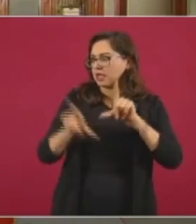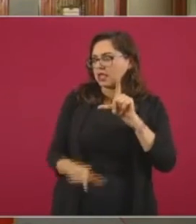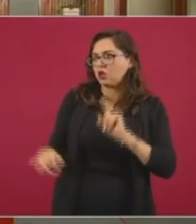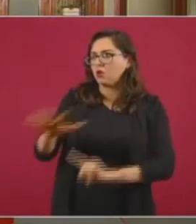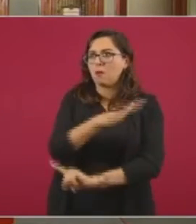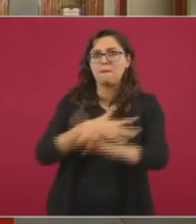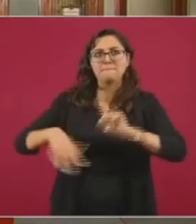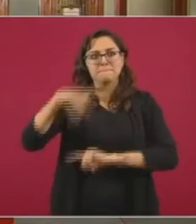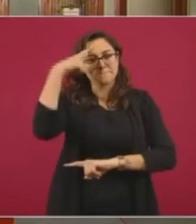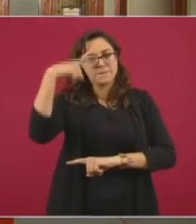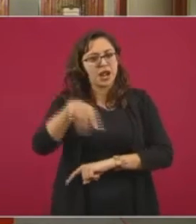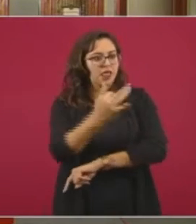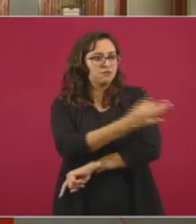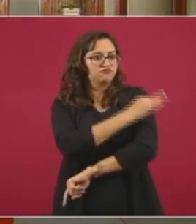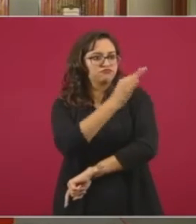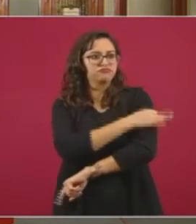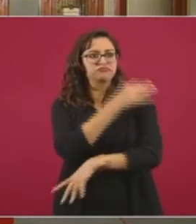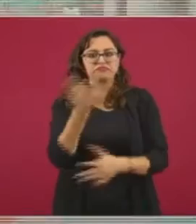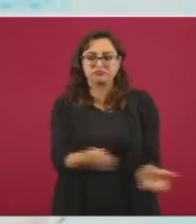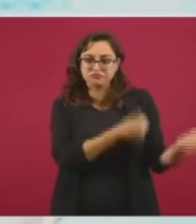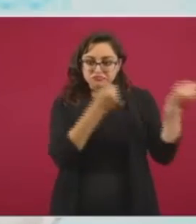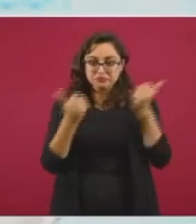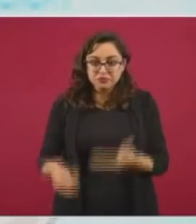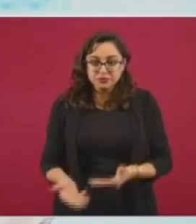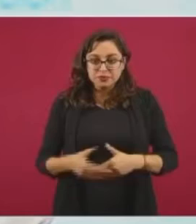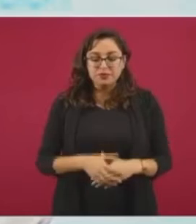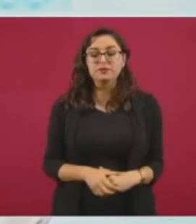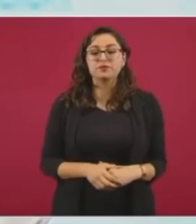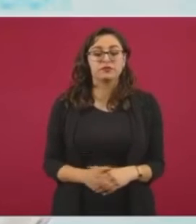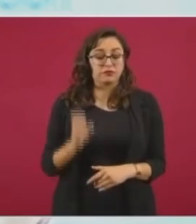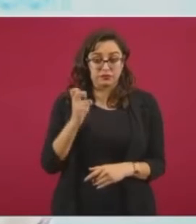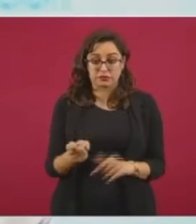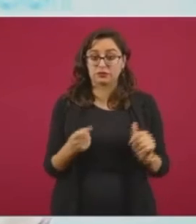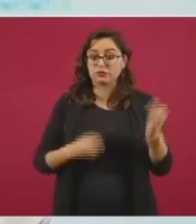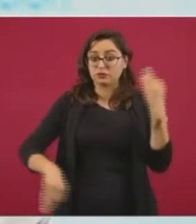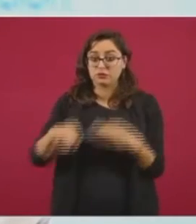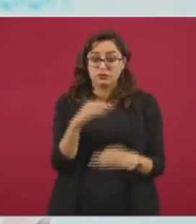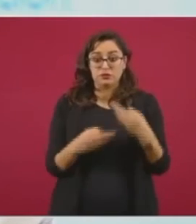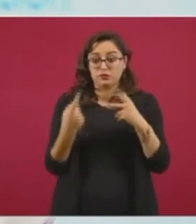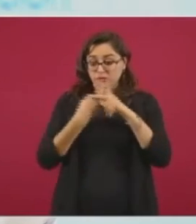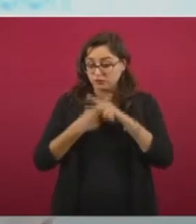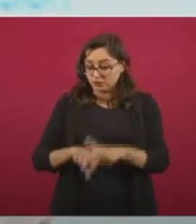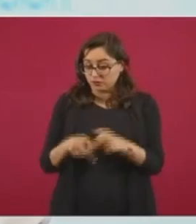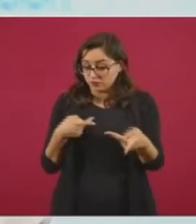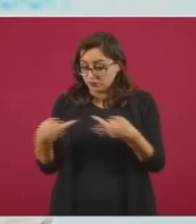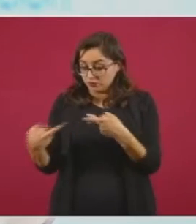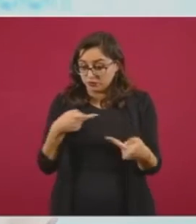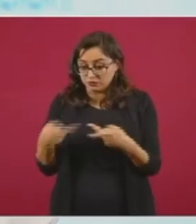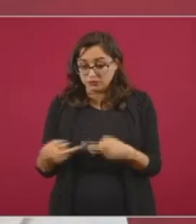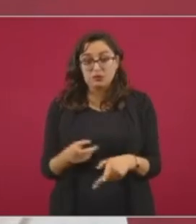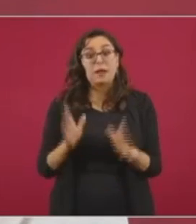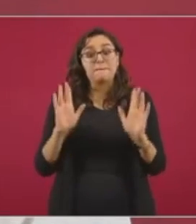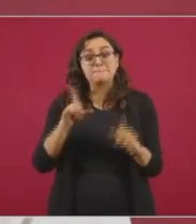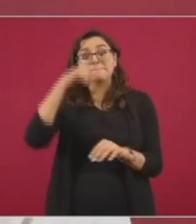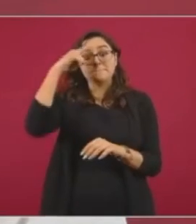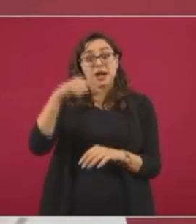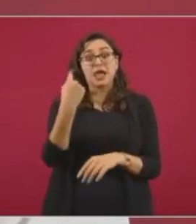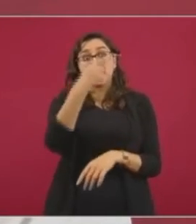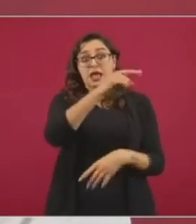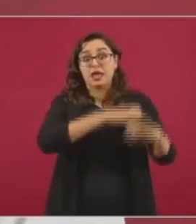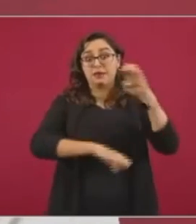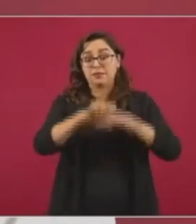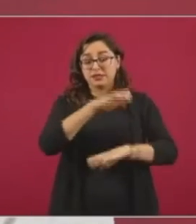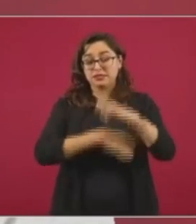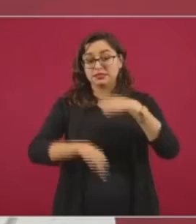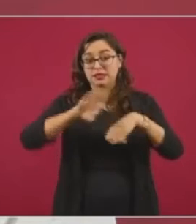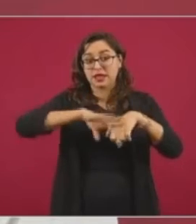para recibir esta vacuna. Estamos preparando todo para que en el momento en que Pfizer Internacional tenga la